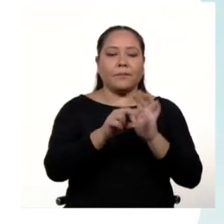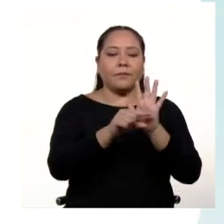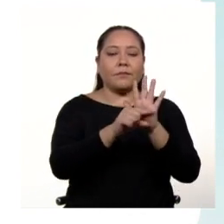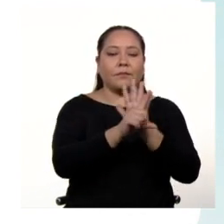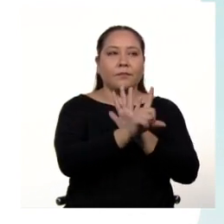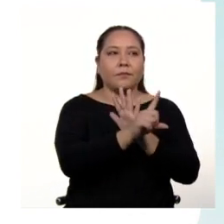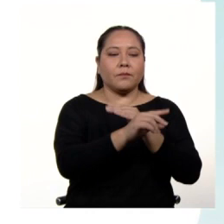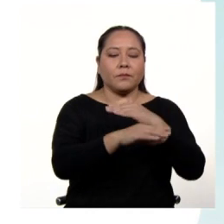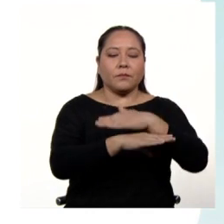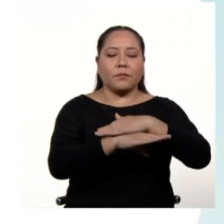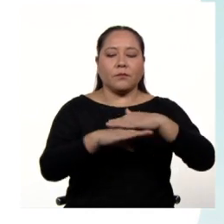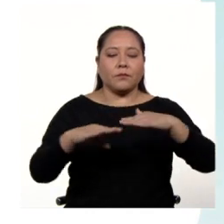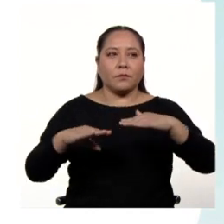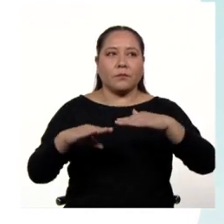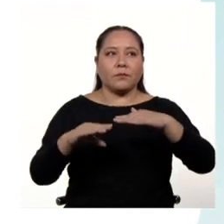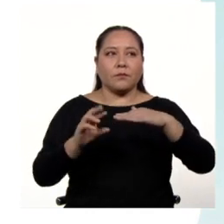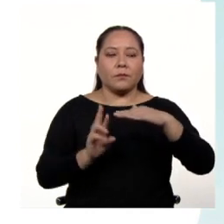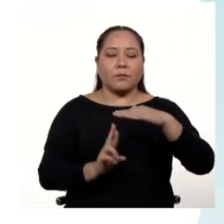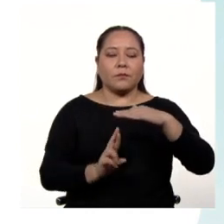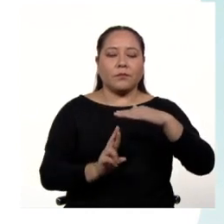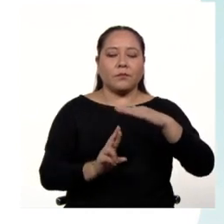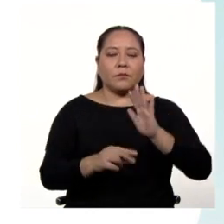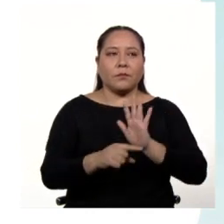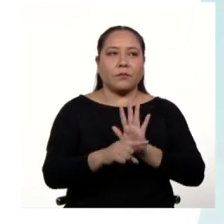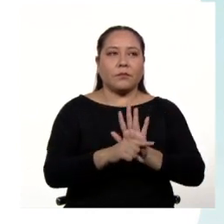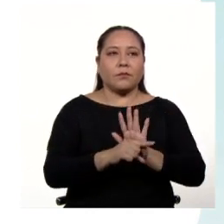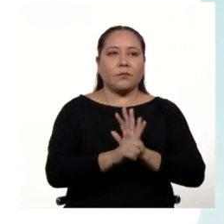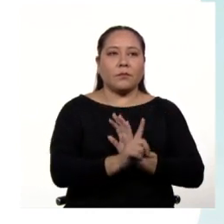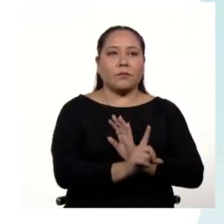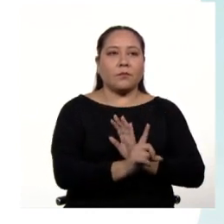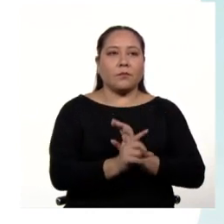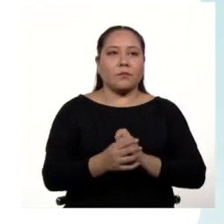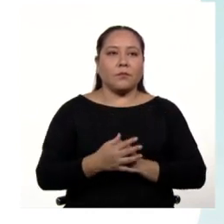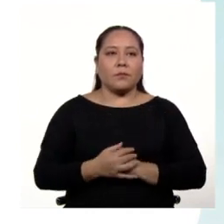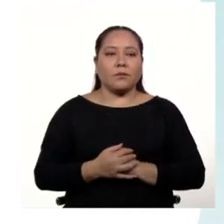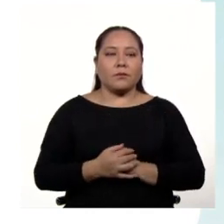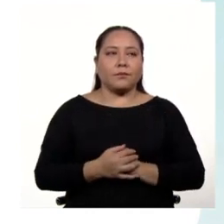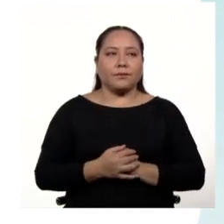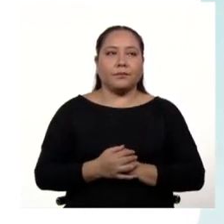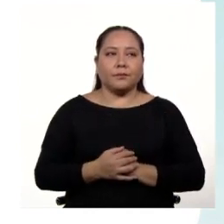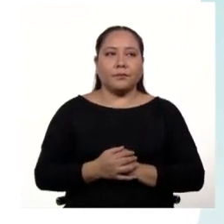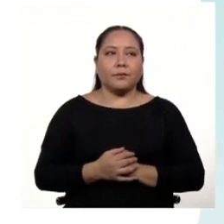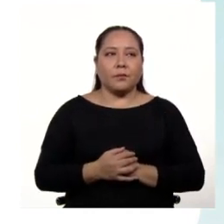r menos 1 entre la sustracción de la razón r menos 1.